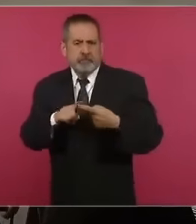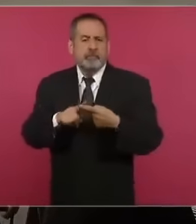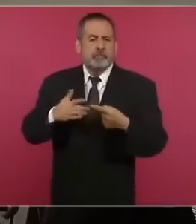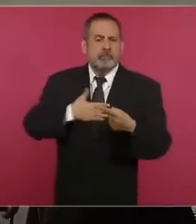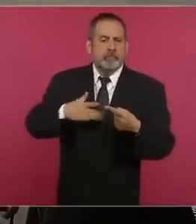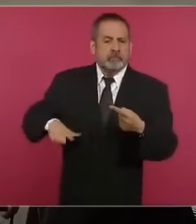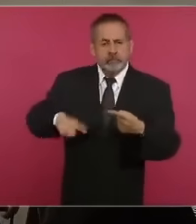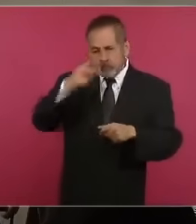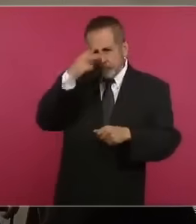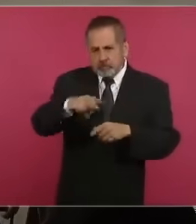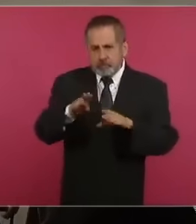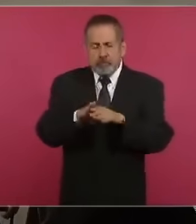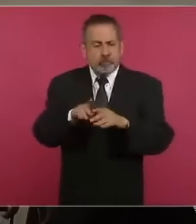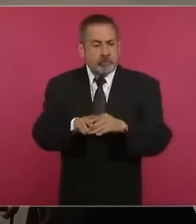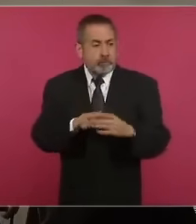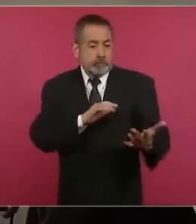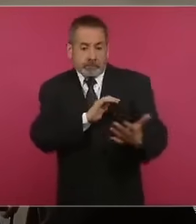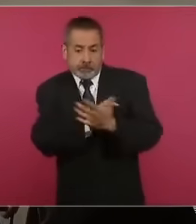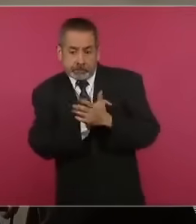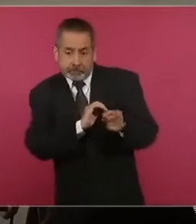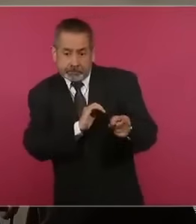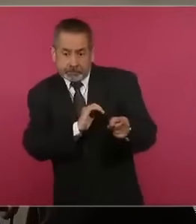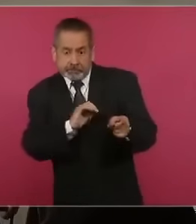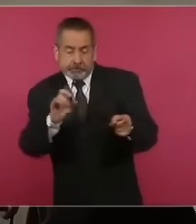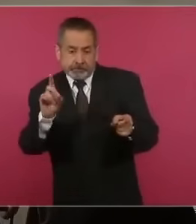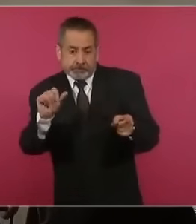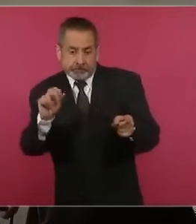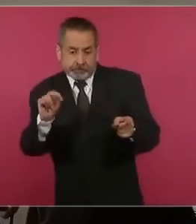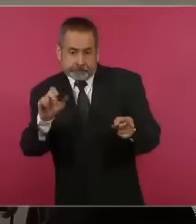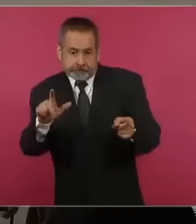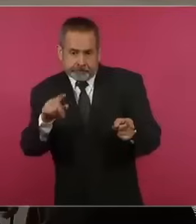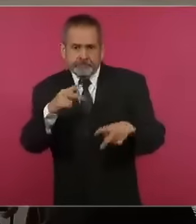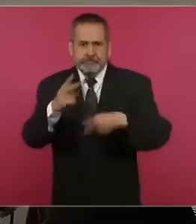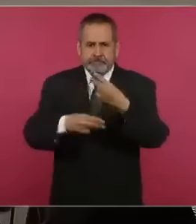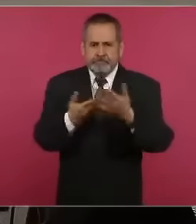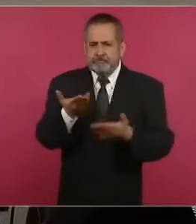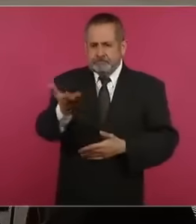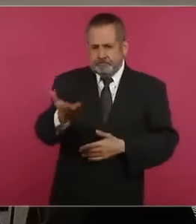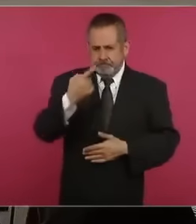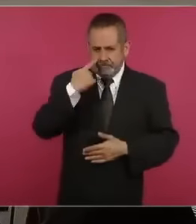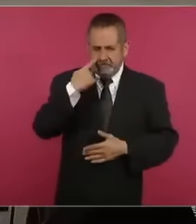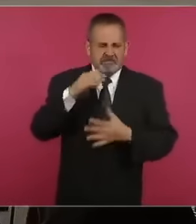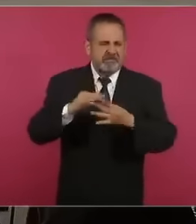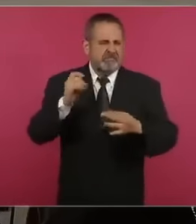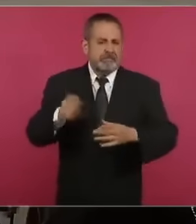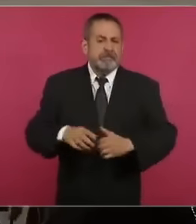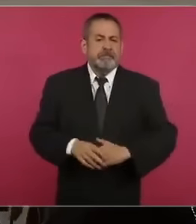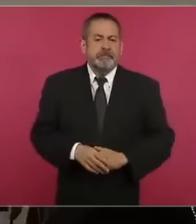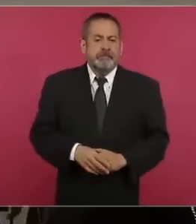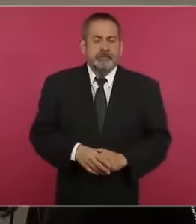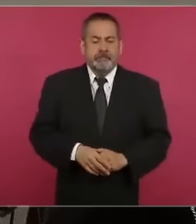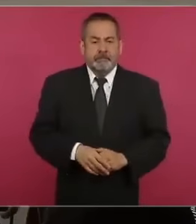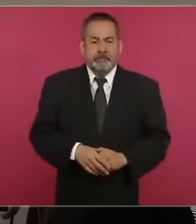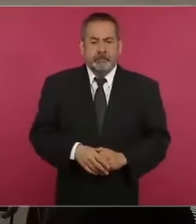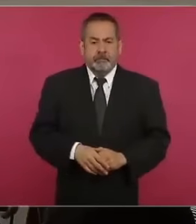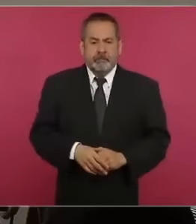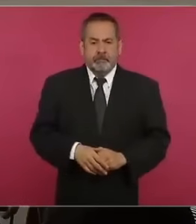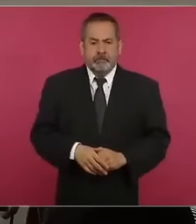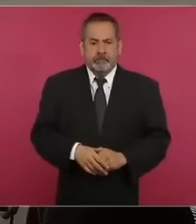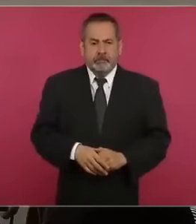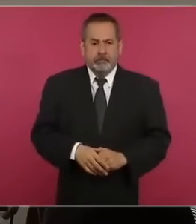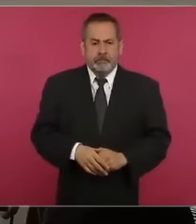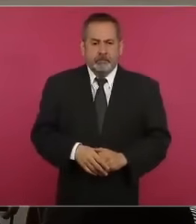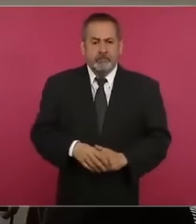México sobre la solicitud que nos hizo Daniel. Adelante. Bueno, de antemano, si me regresan